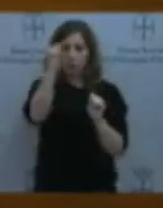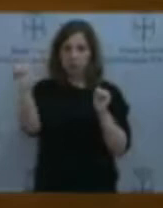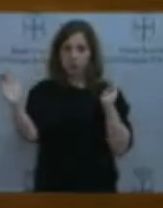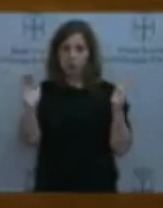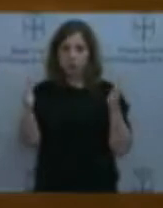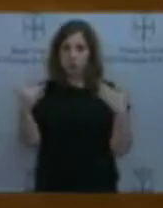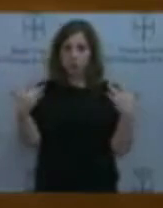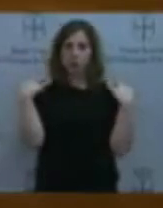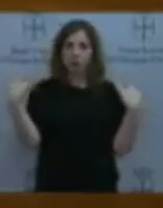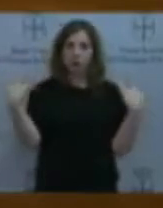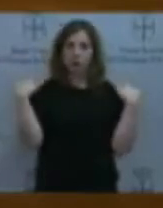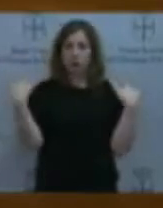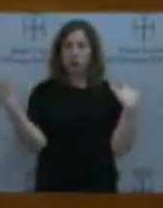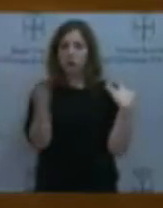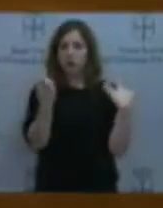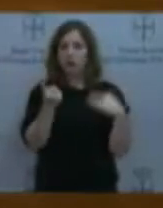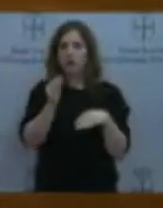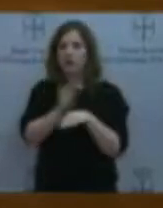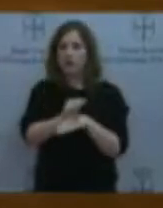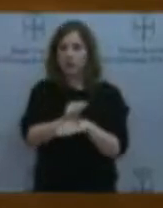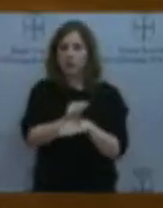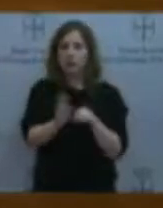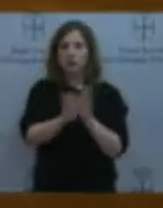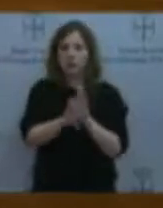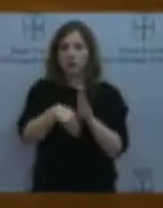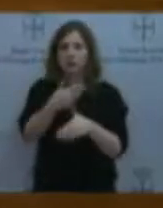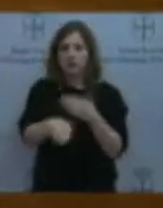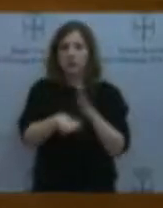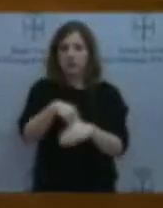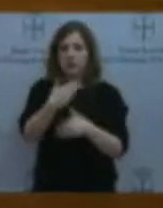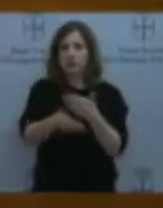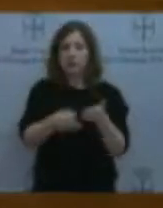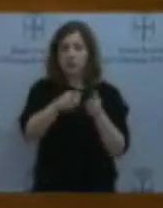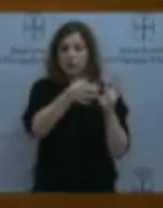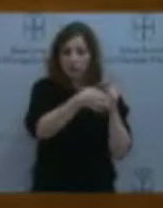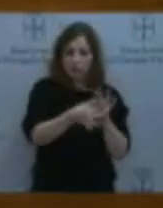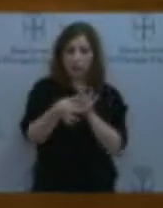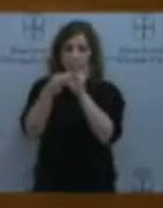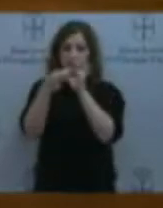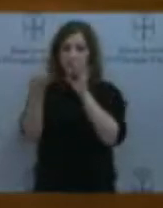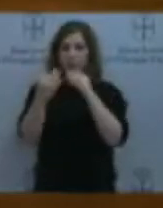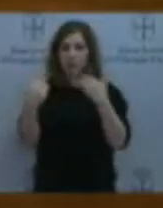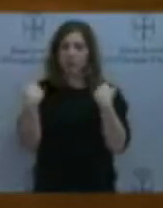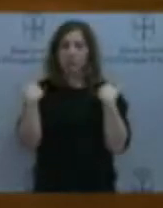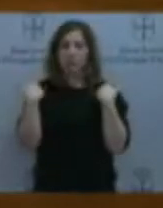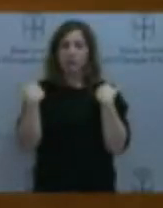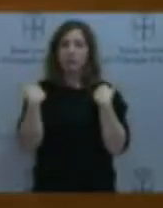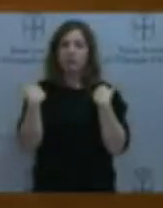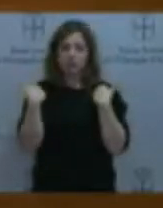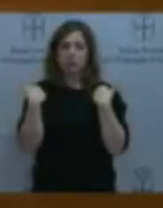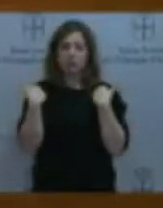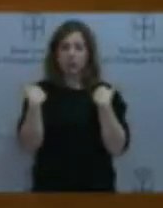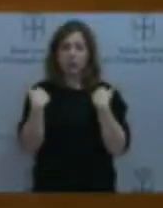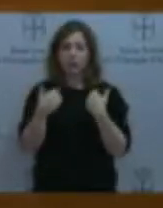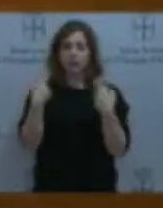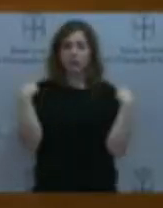la infrafinanciación sistemática y eso tiene mucho que ver con la competencia fiscal, con el puro dumping